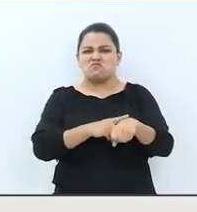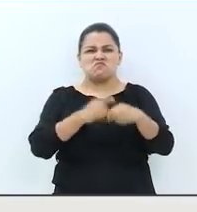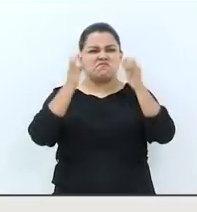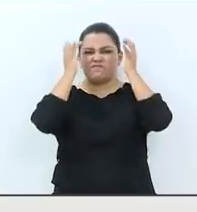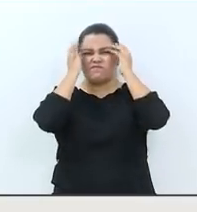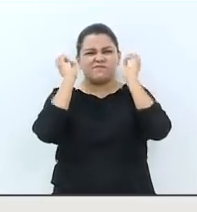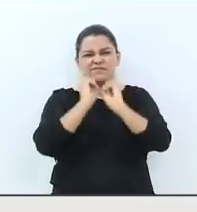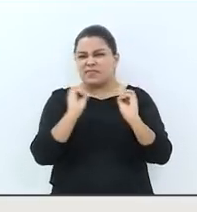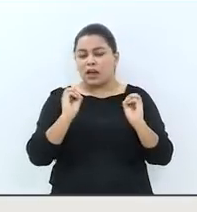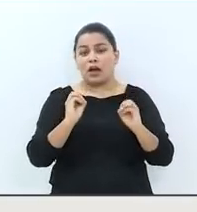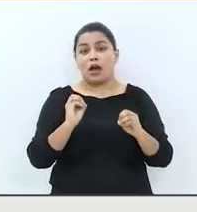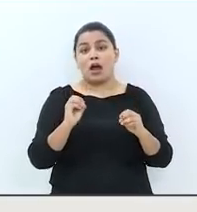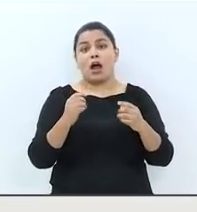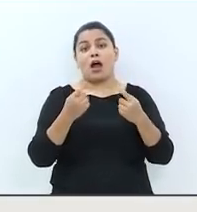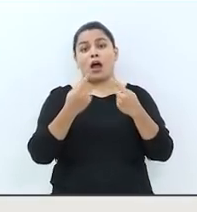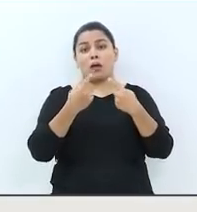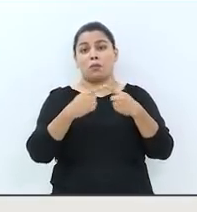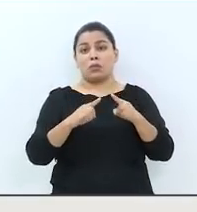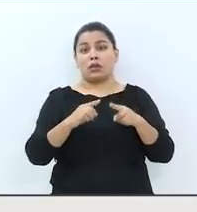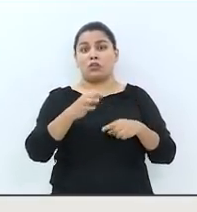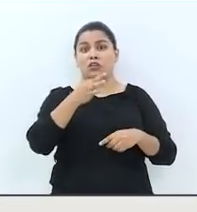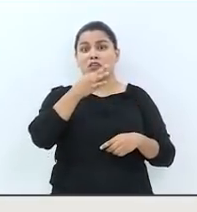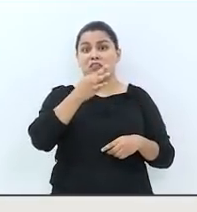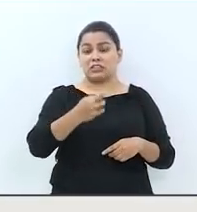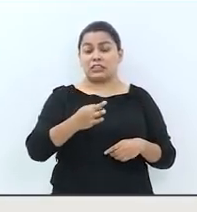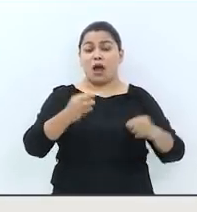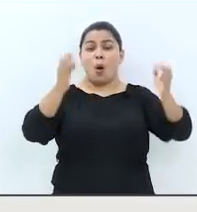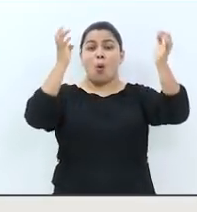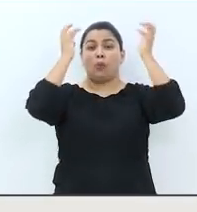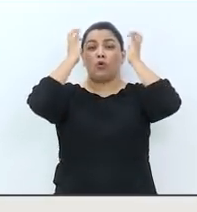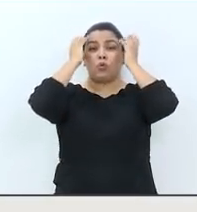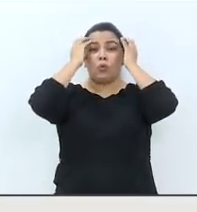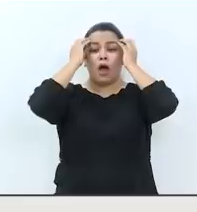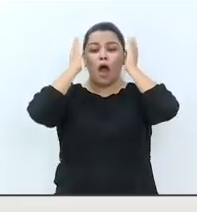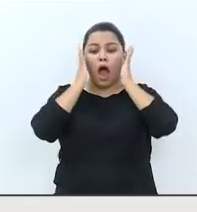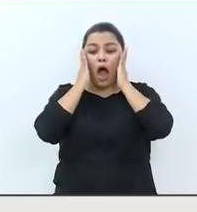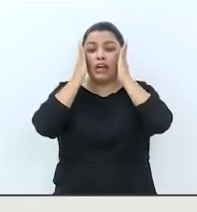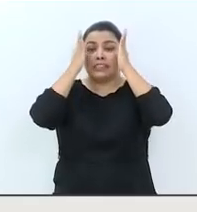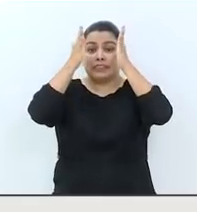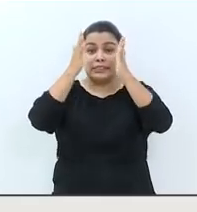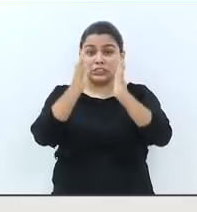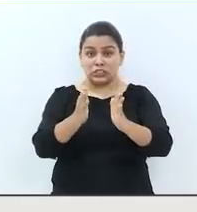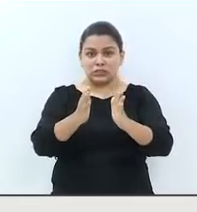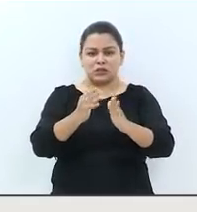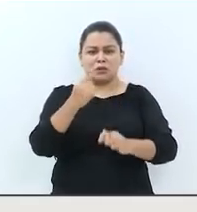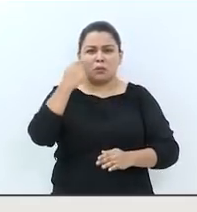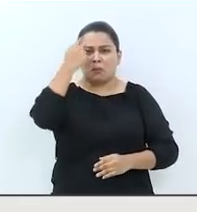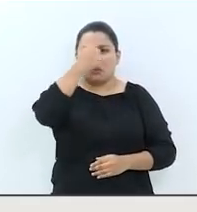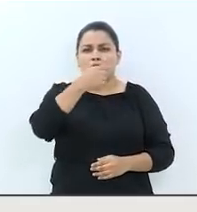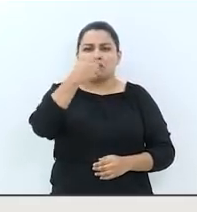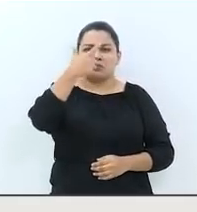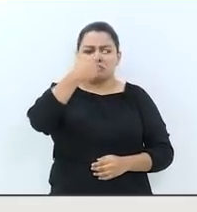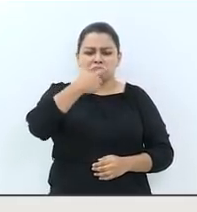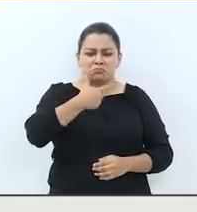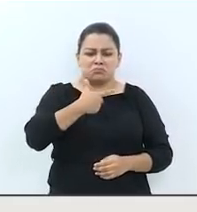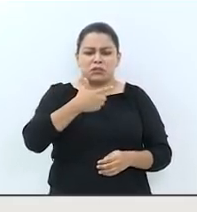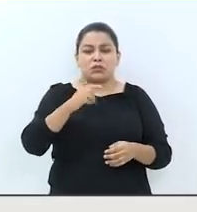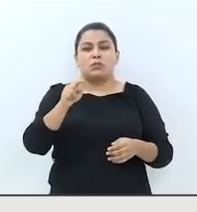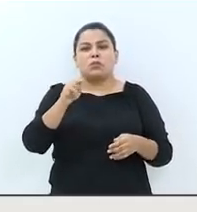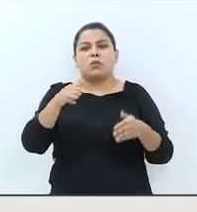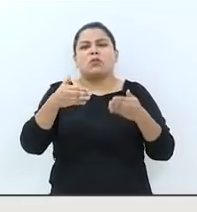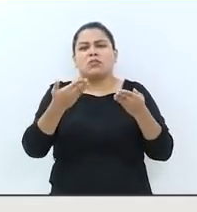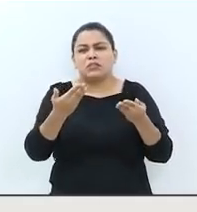preocupes. Cuando realmente si alguien me dice que está preocupado, es importante poner atención. Si alguien tiene carita triste, pues es importante saber por qué está